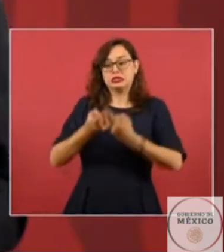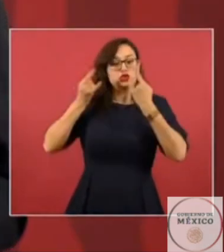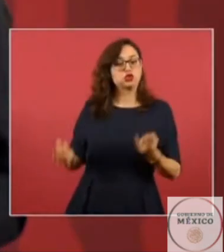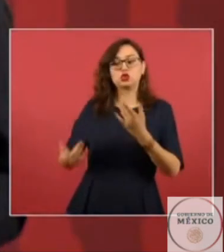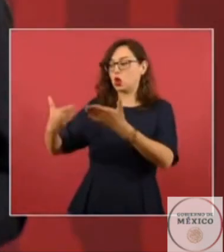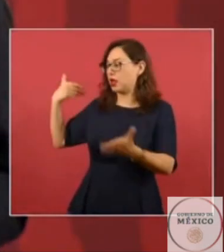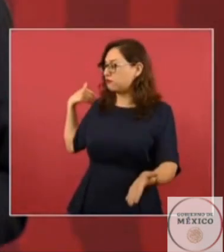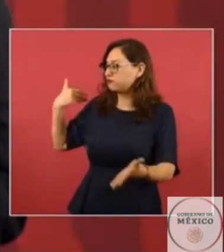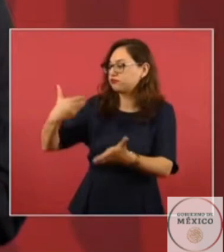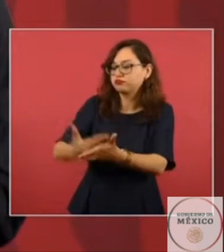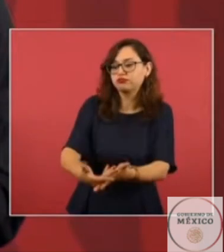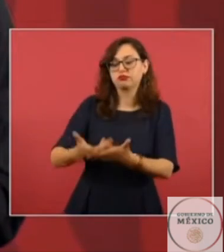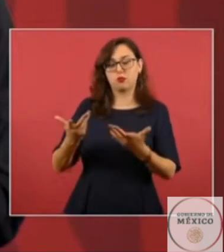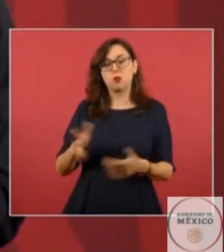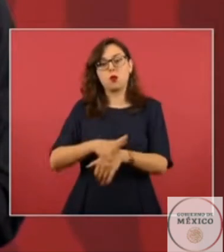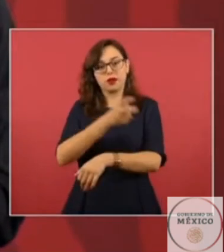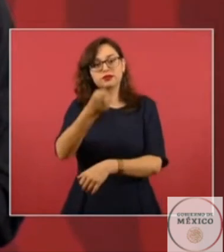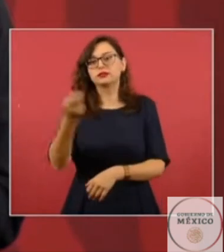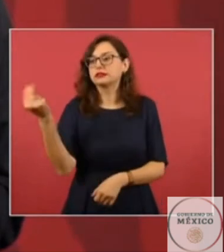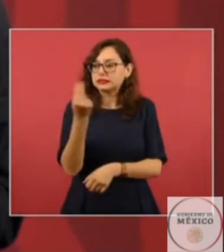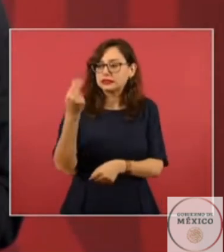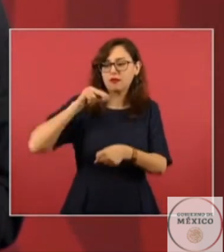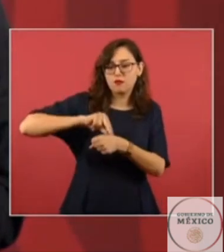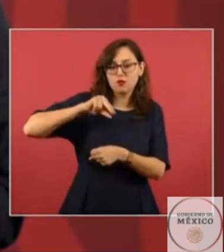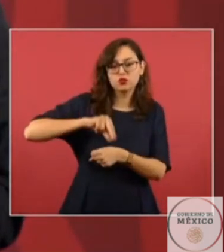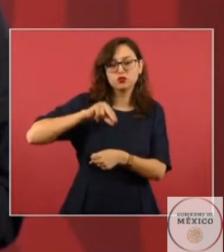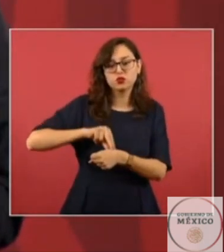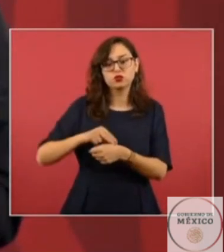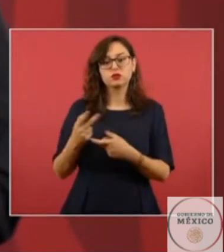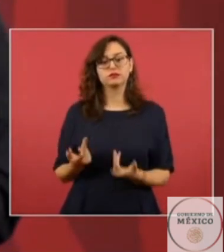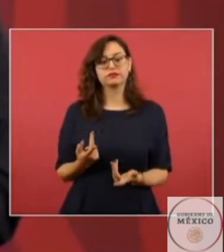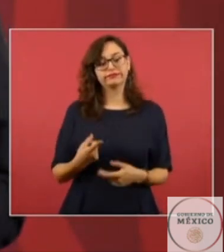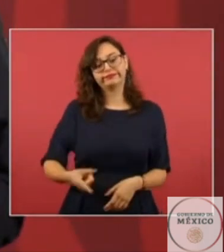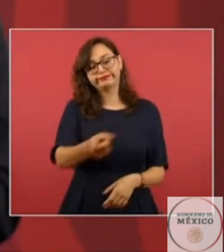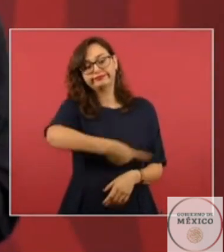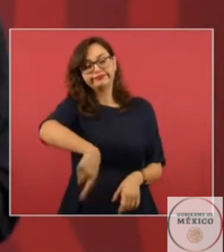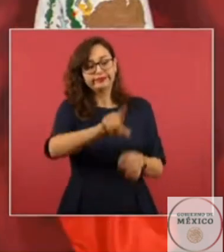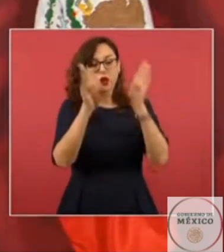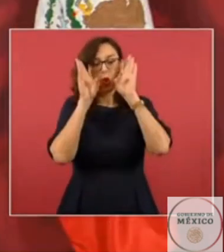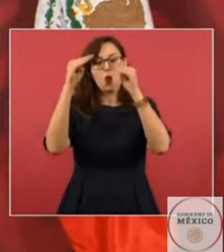que en el fondo, o sea, lo que les pasa es que